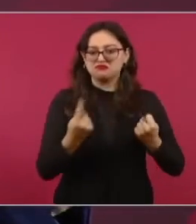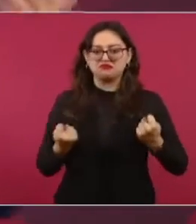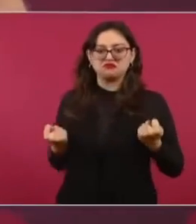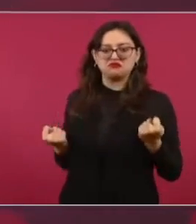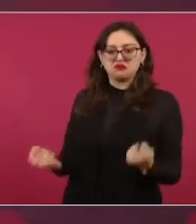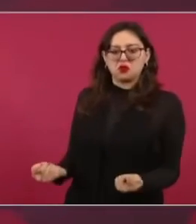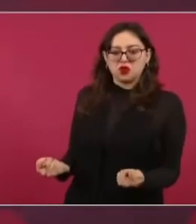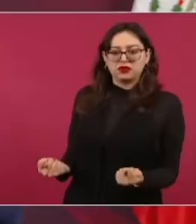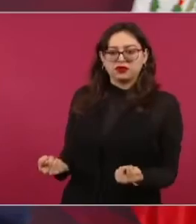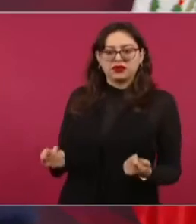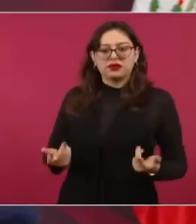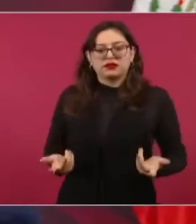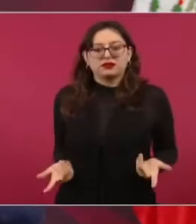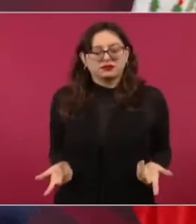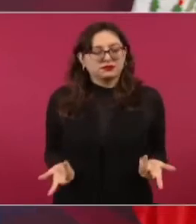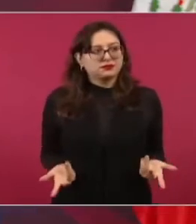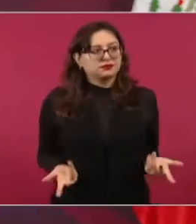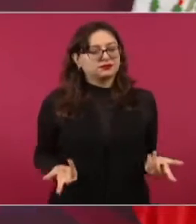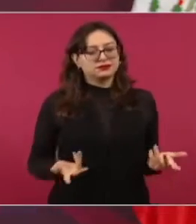Entonces,